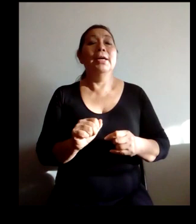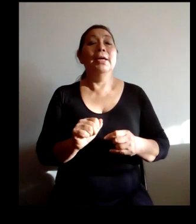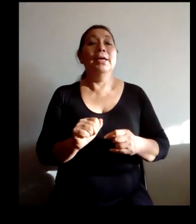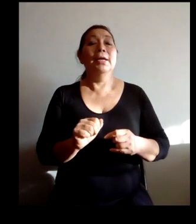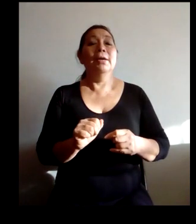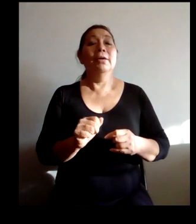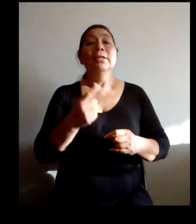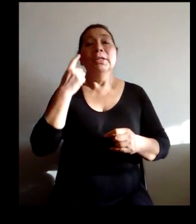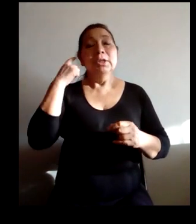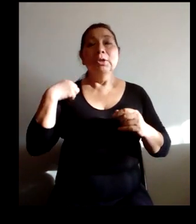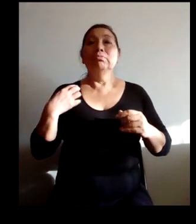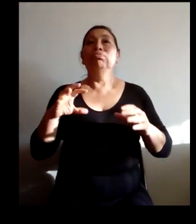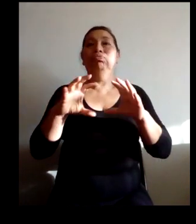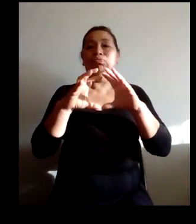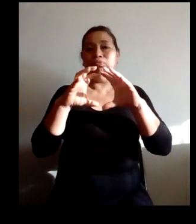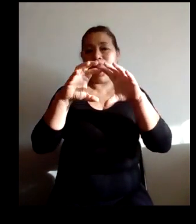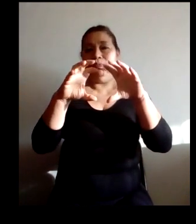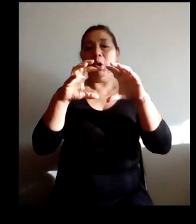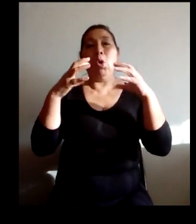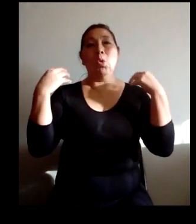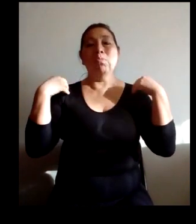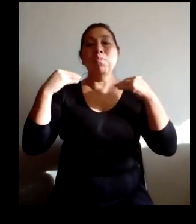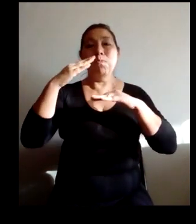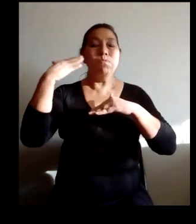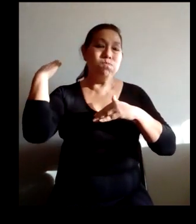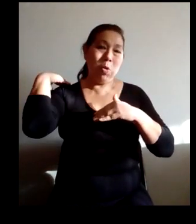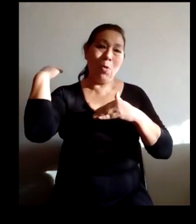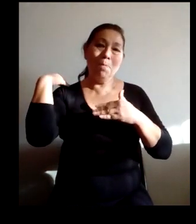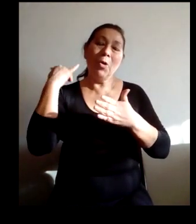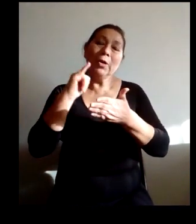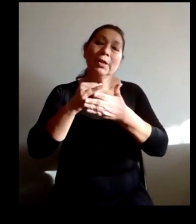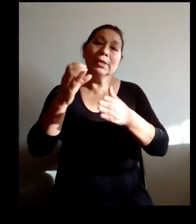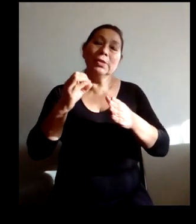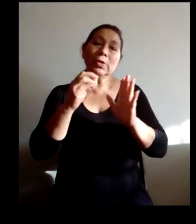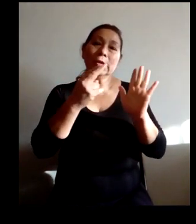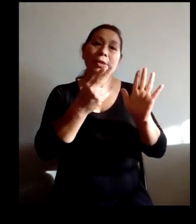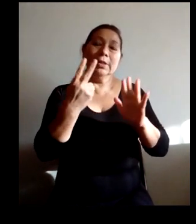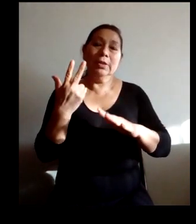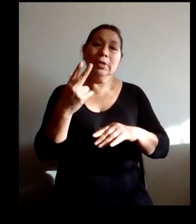de la neumoconiosis. Una sentencia también, la